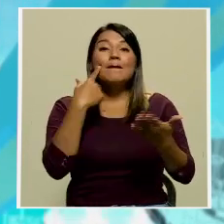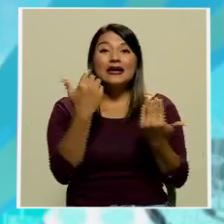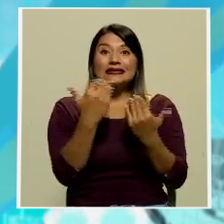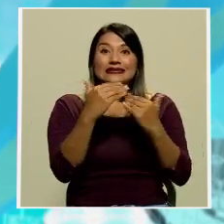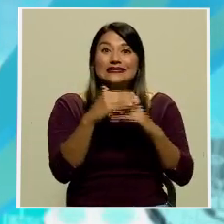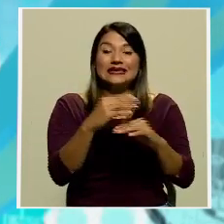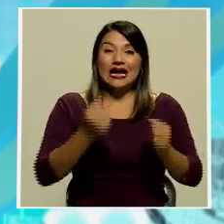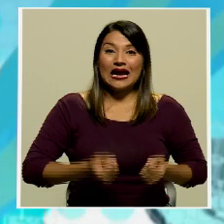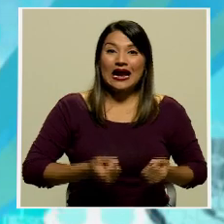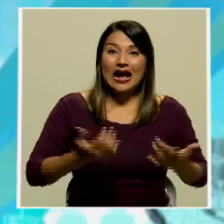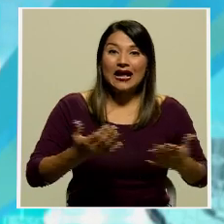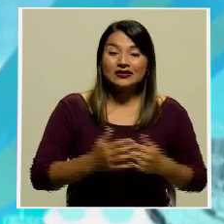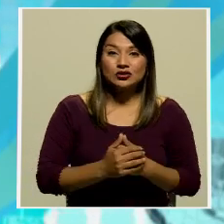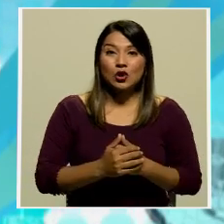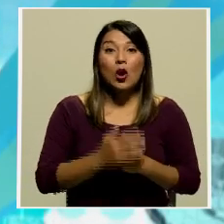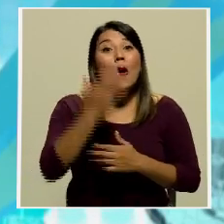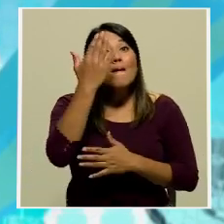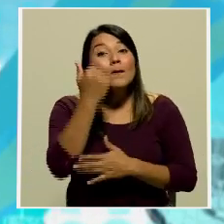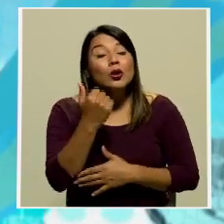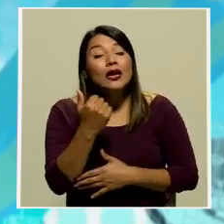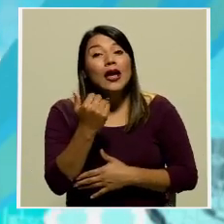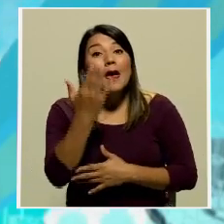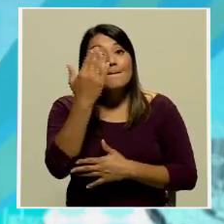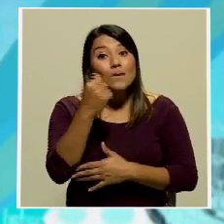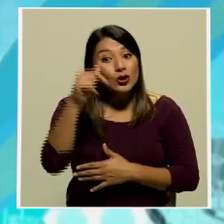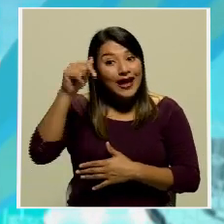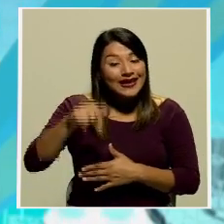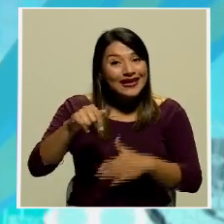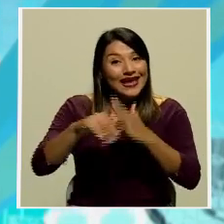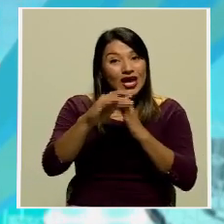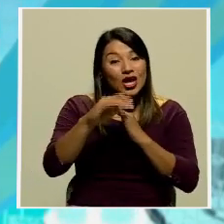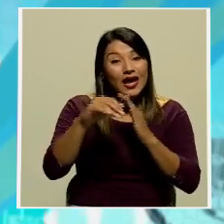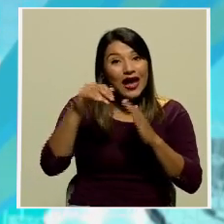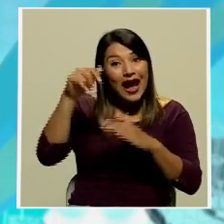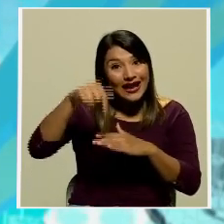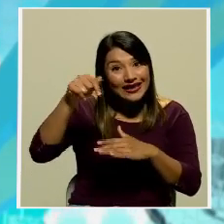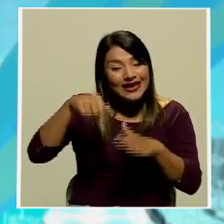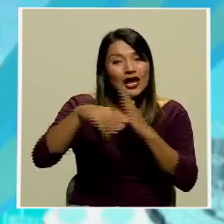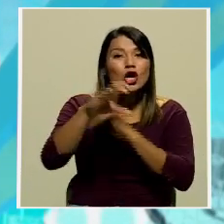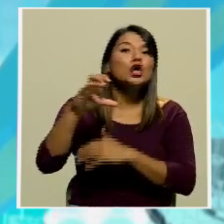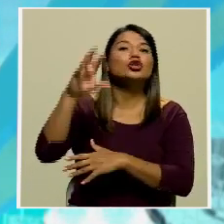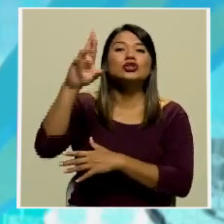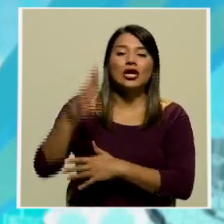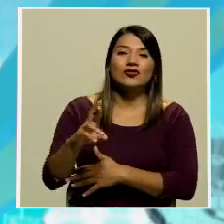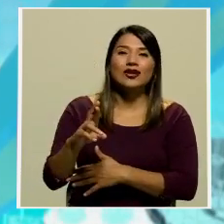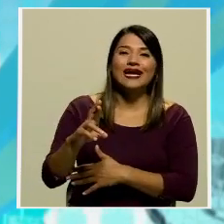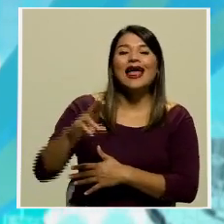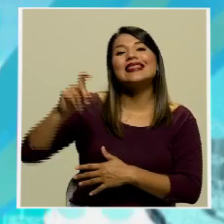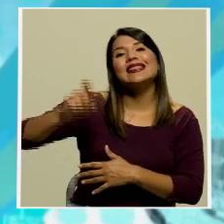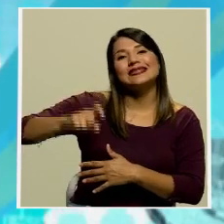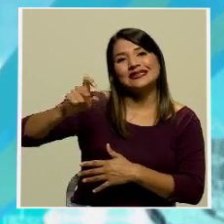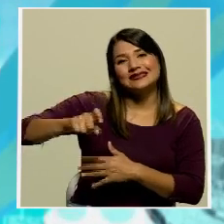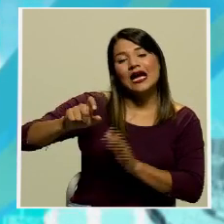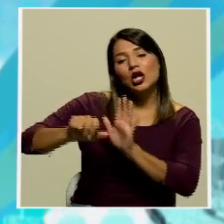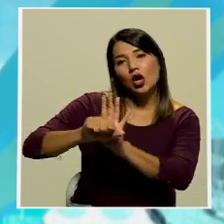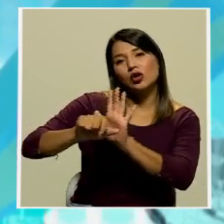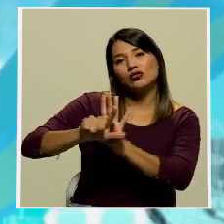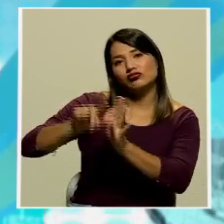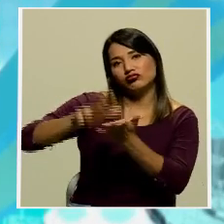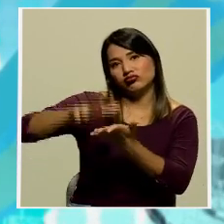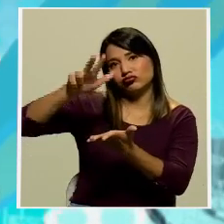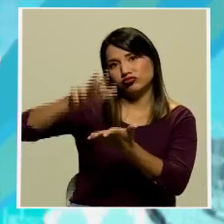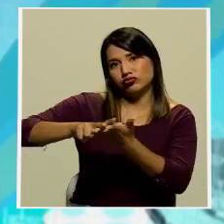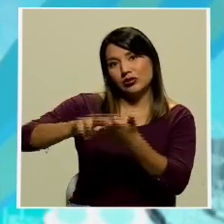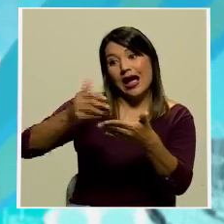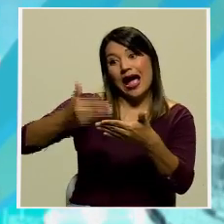ya que aquí un empréstito requiere de que el gobierno obtenga mayoría calificada en el Congreso que se lo